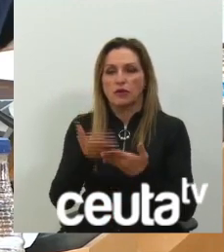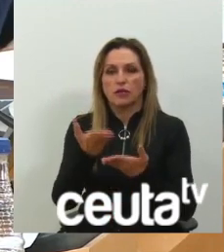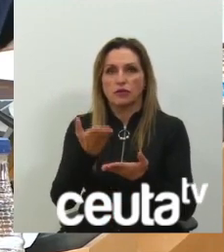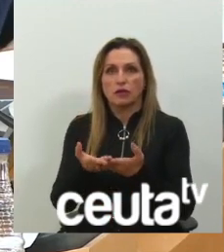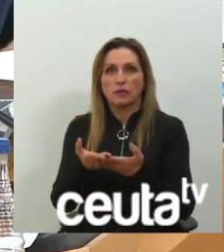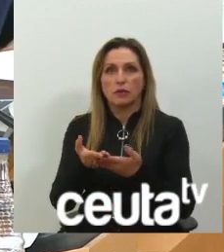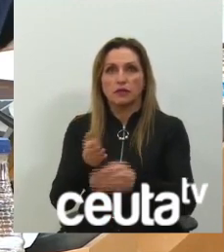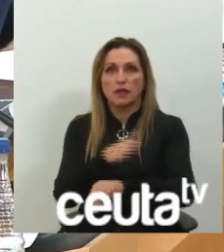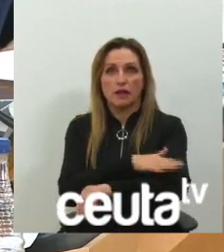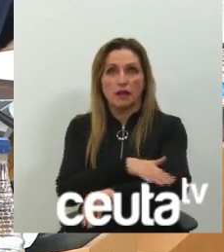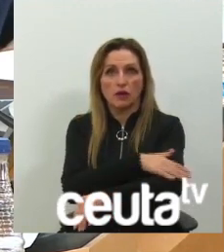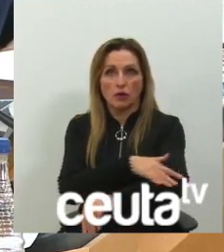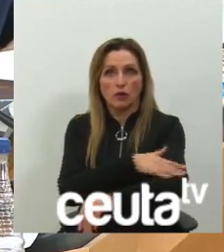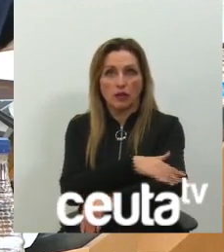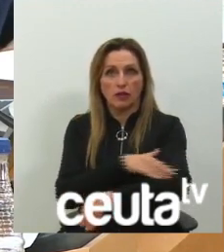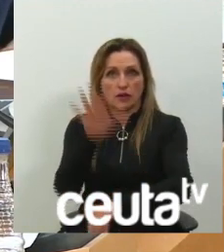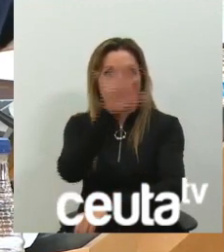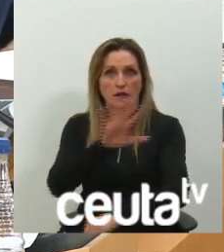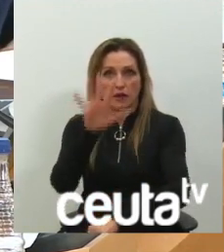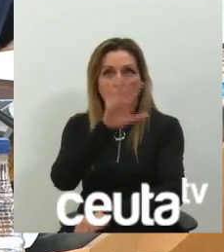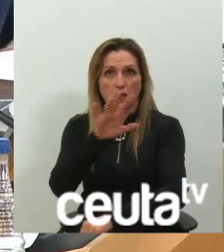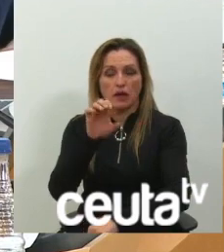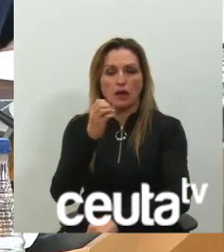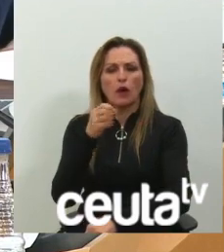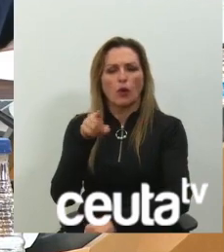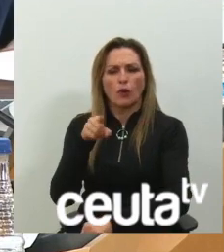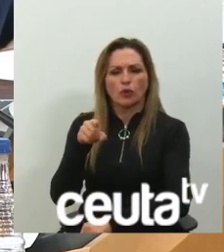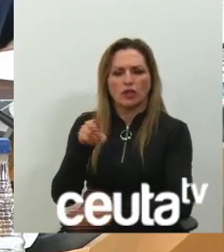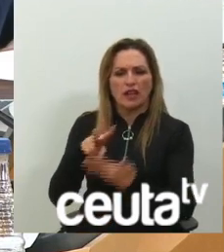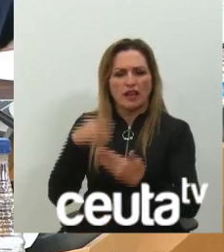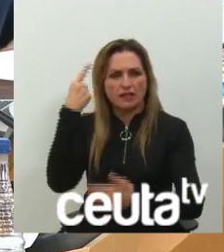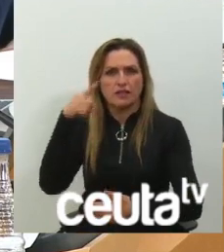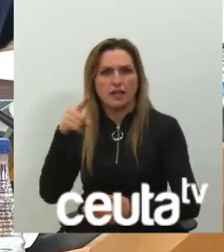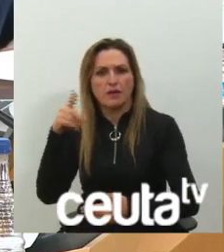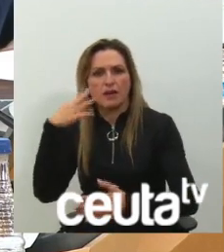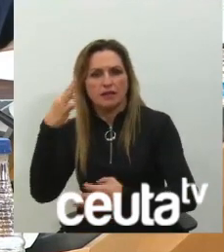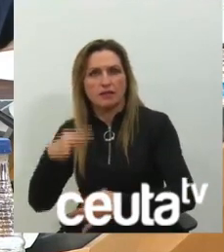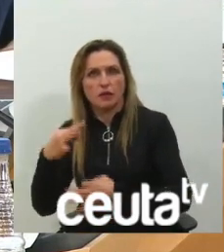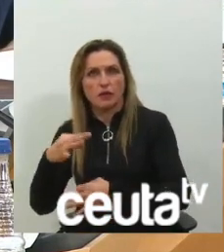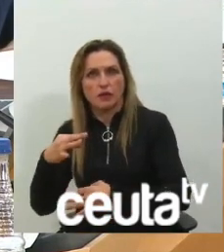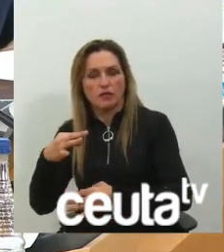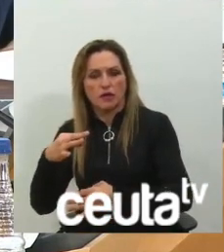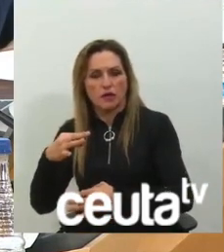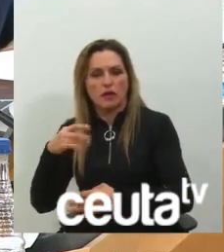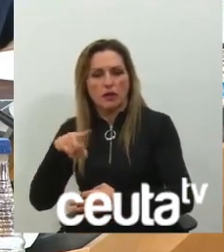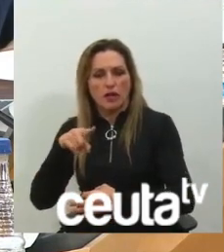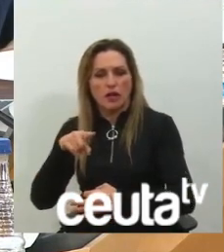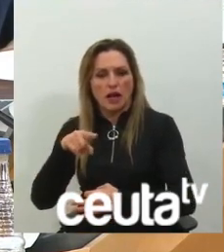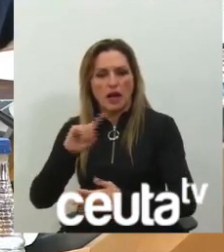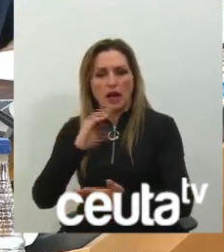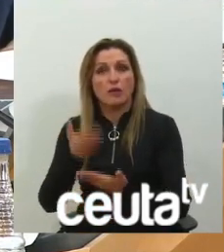usted sabe leer no es como si era mostaza una inadaptada pero les sabe sí